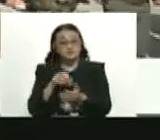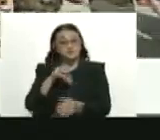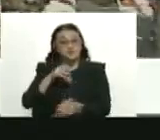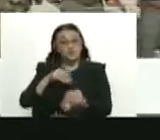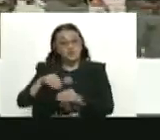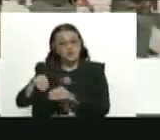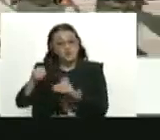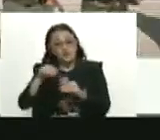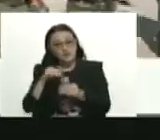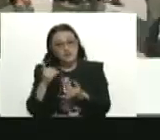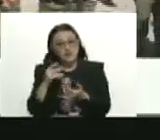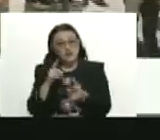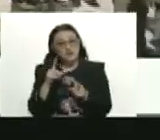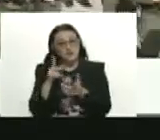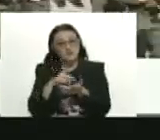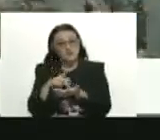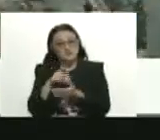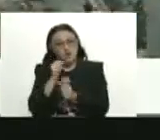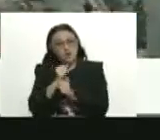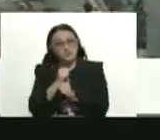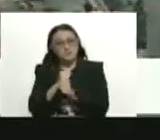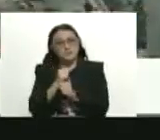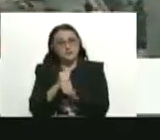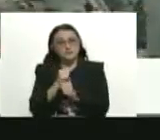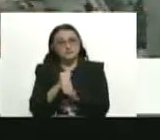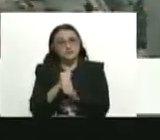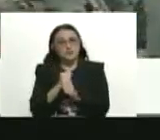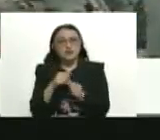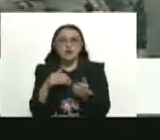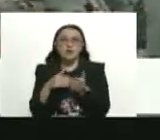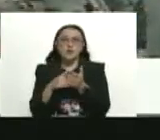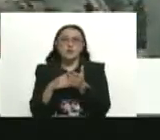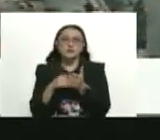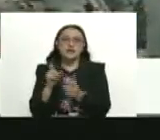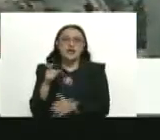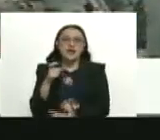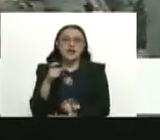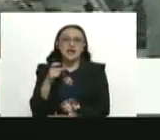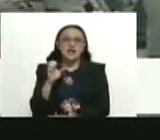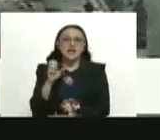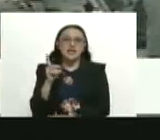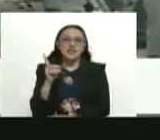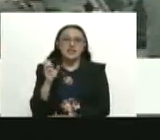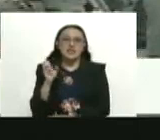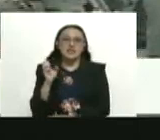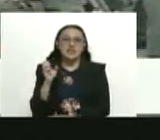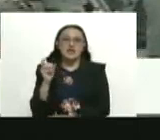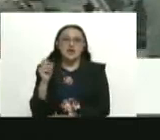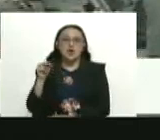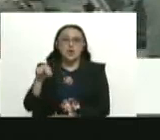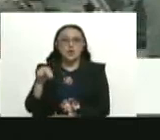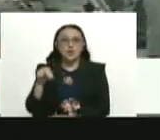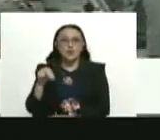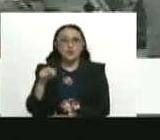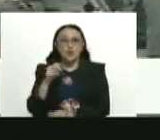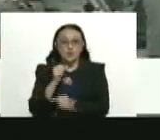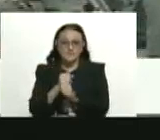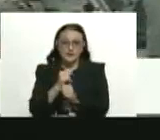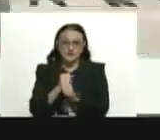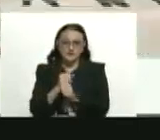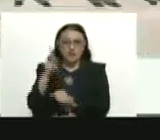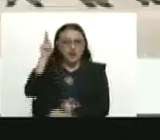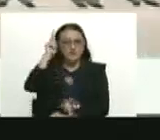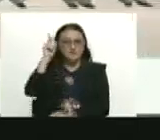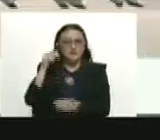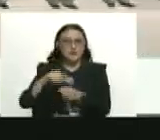territorio hemos participado en las operaciones contra los gedeones, contra los gedos, en la operación Cacique